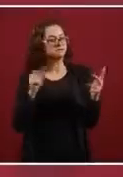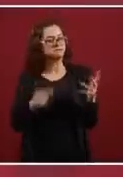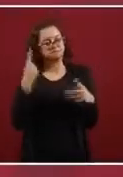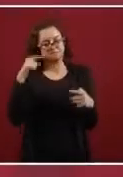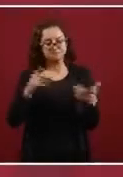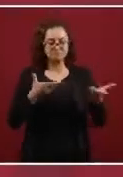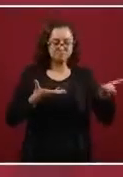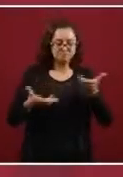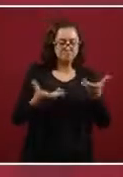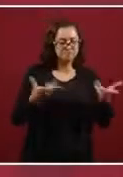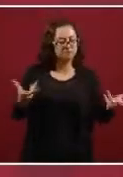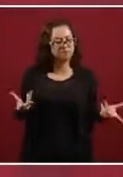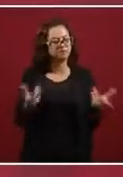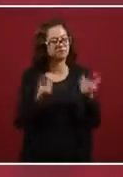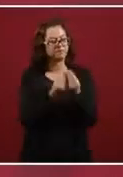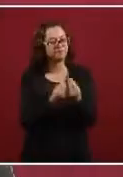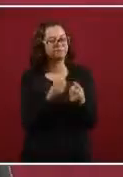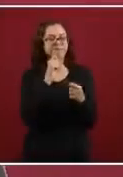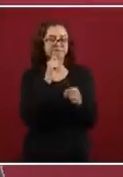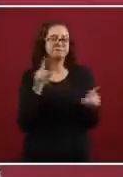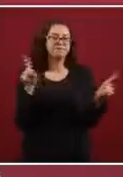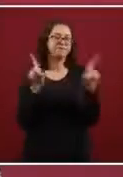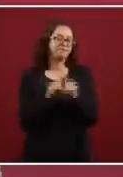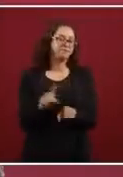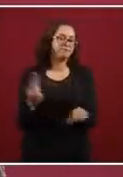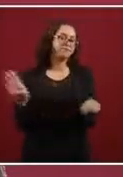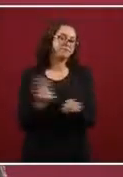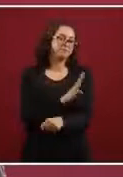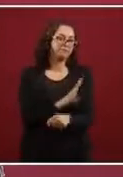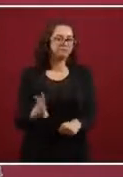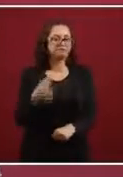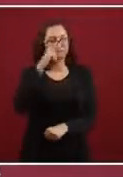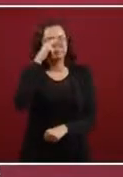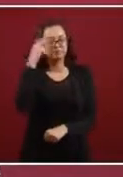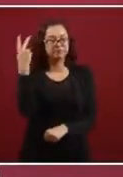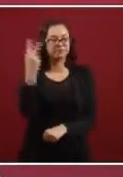en su conjunto y, por supuesto, en beneficio de México siempre.